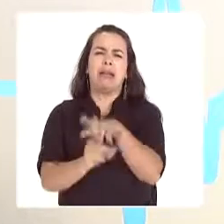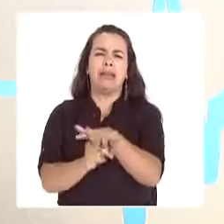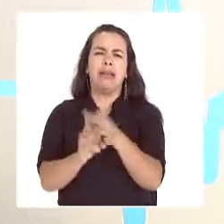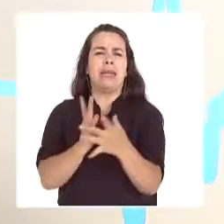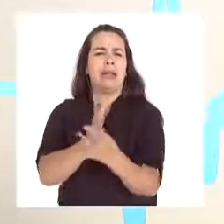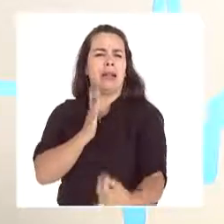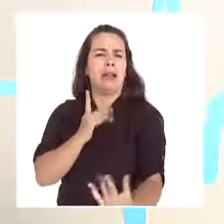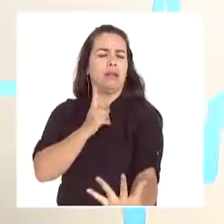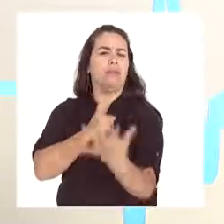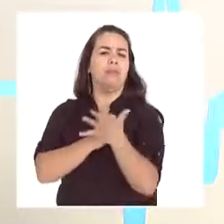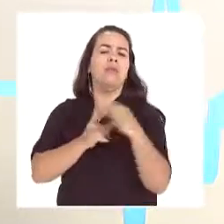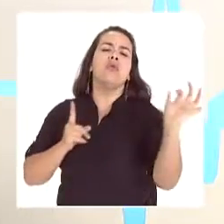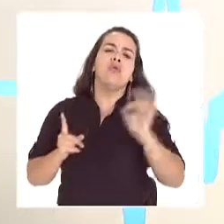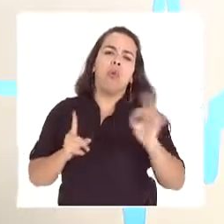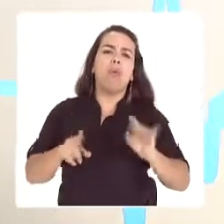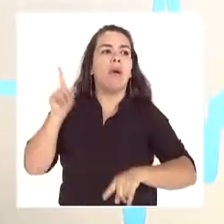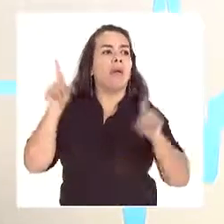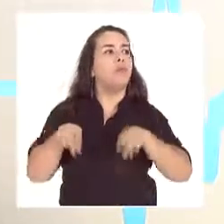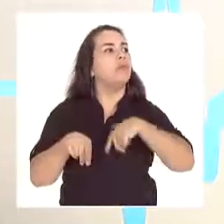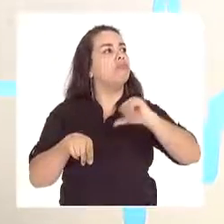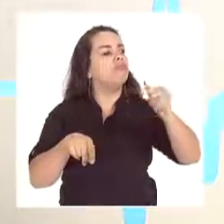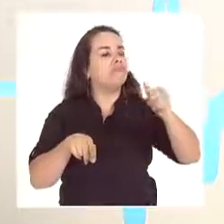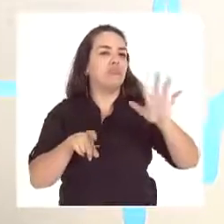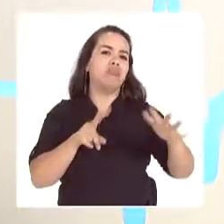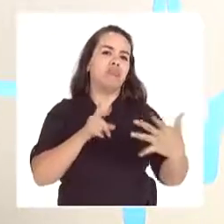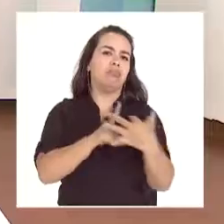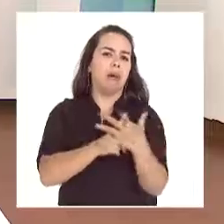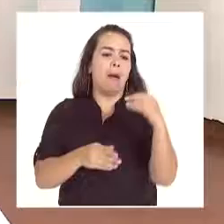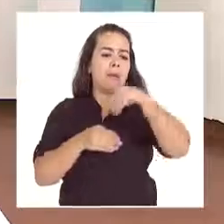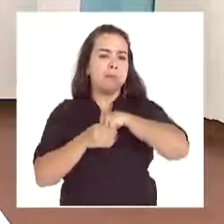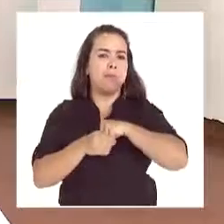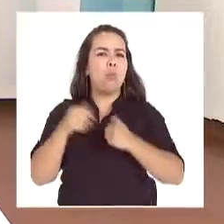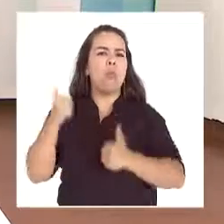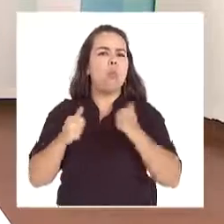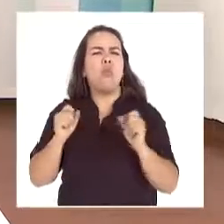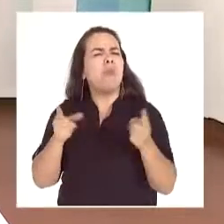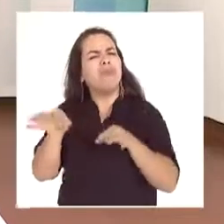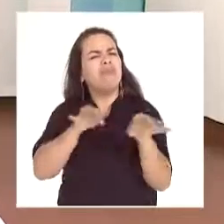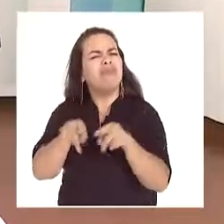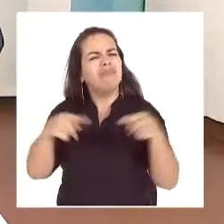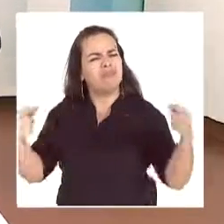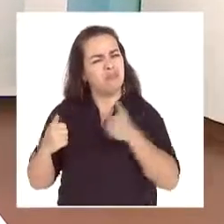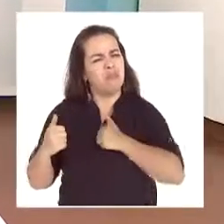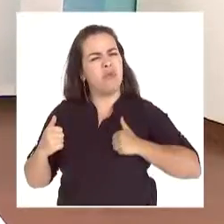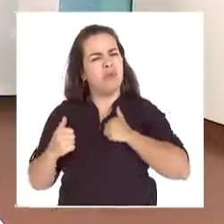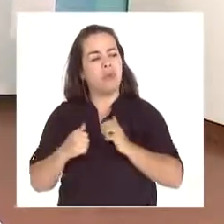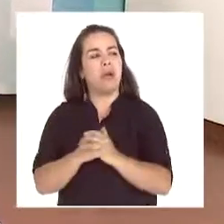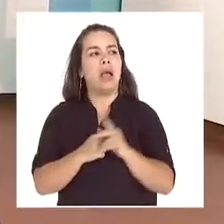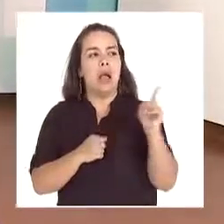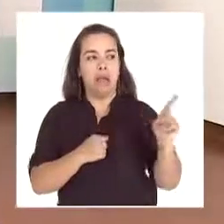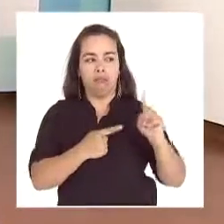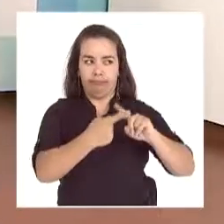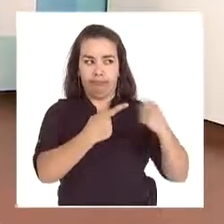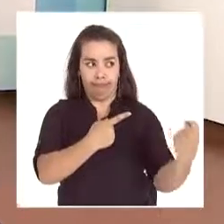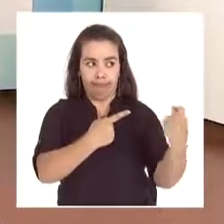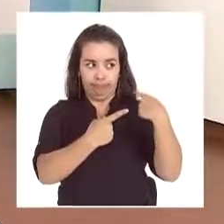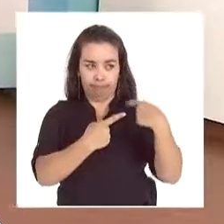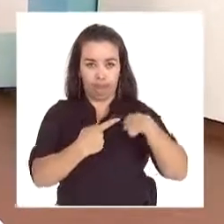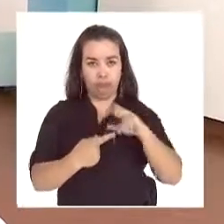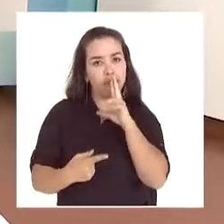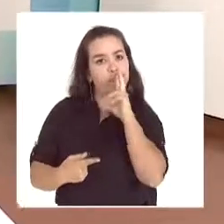grasa, o hay otros elementos que se depositan y también obstruyen. Bien, para responder la primera pregunta,